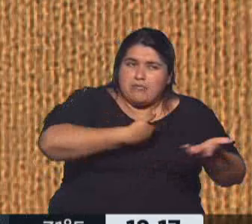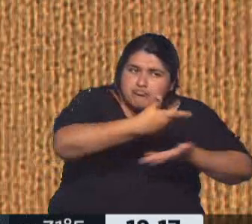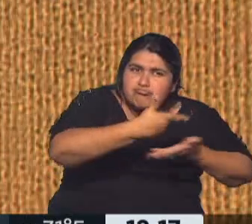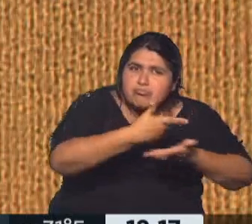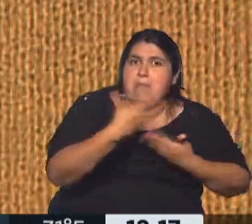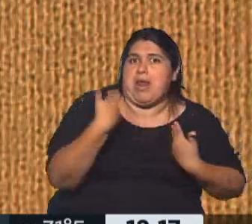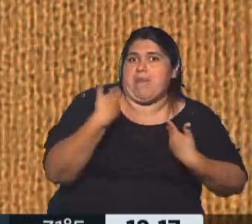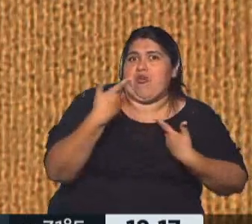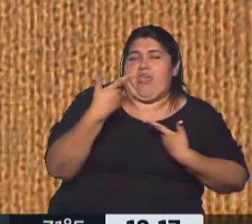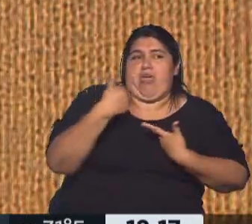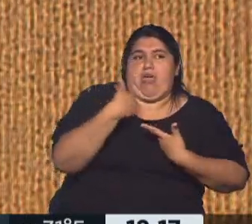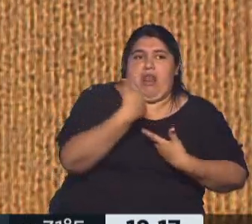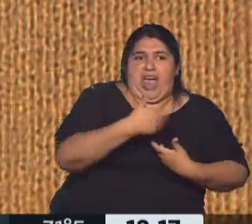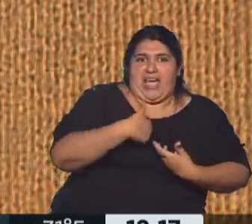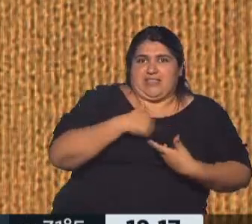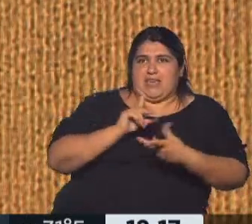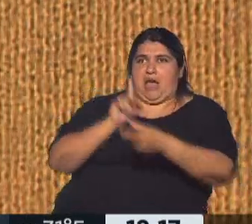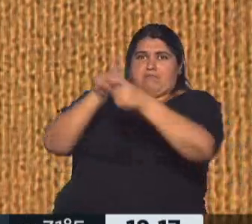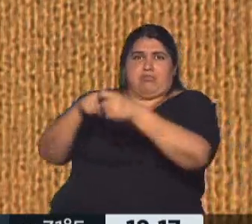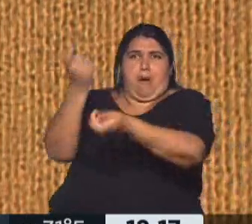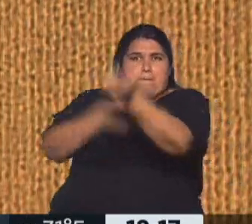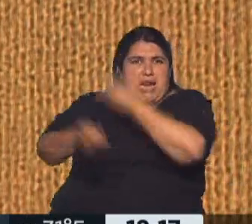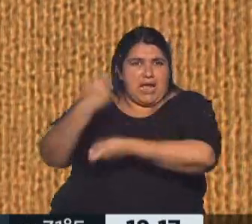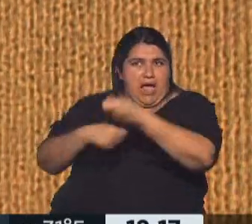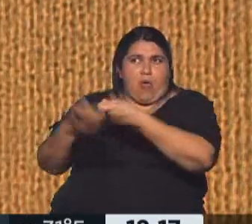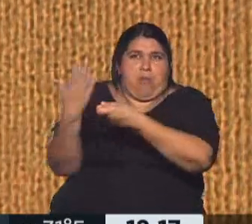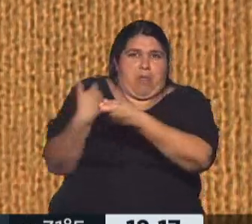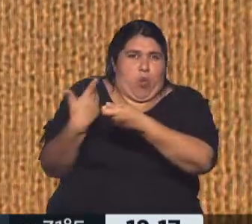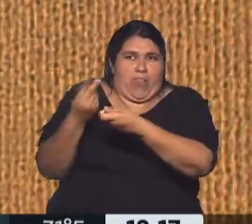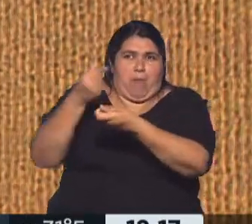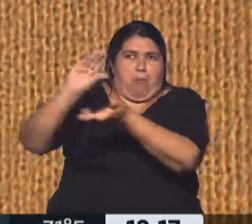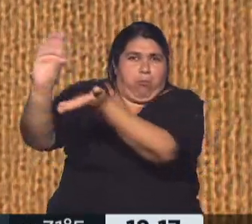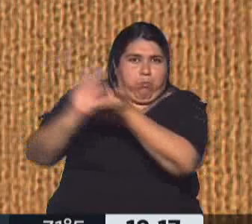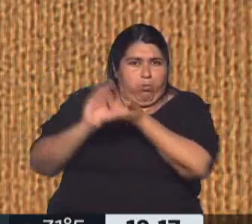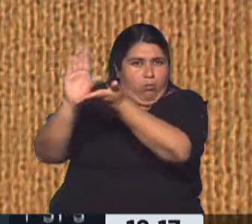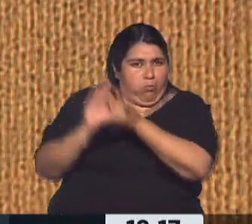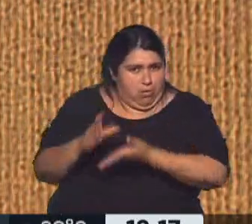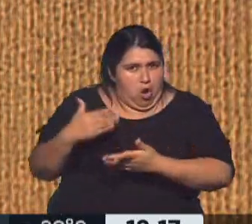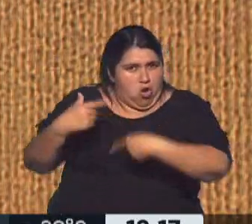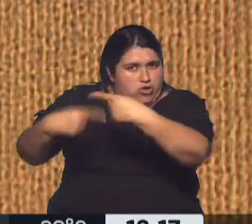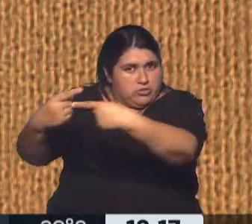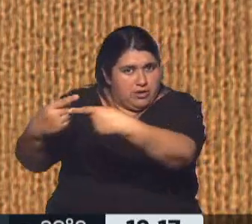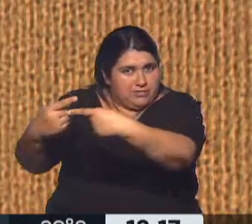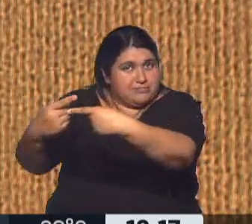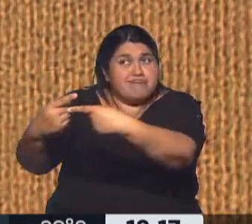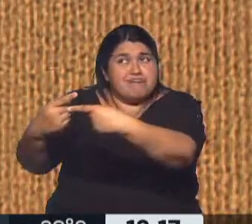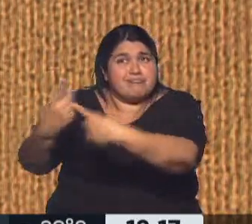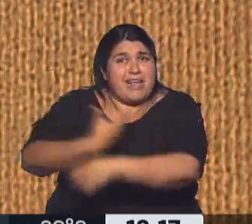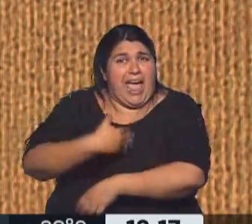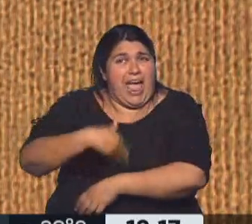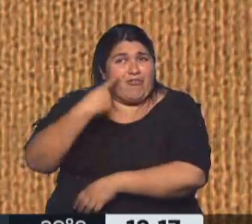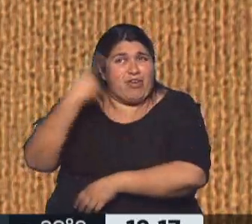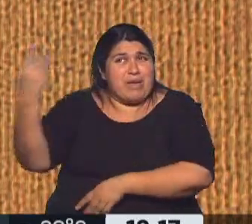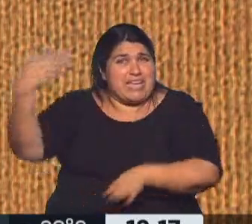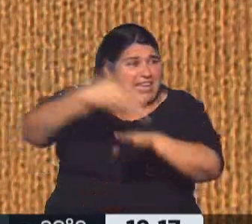acceder a los mercados, es decir, para que le volvieran a prestar. Al contrario, el FMI llegó y se derrumbó la confianza